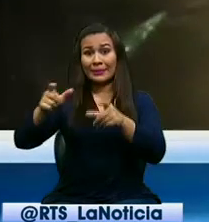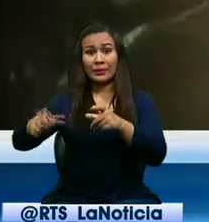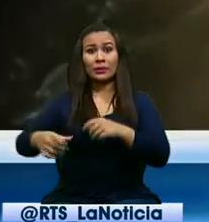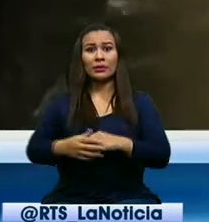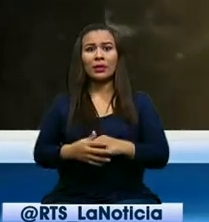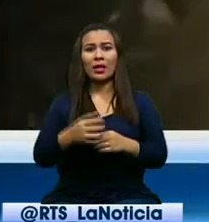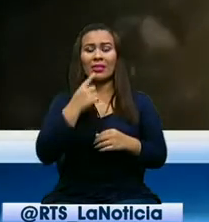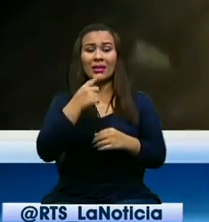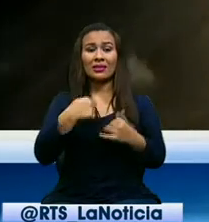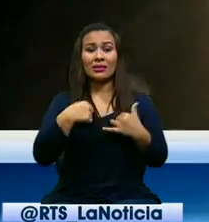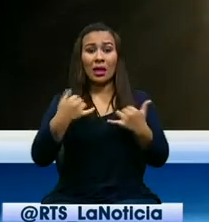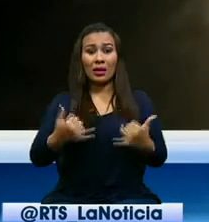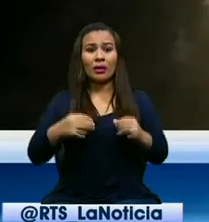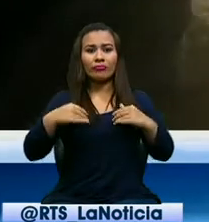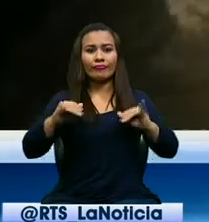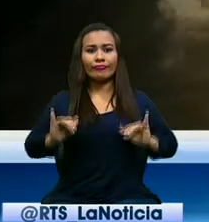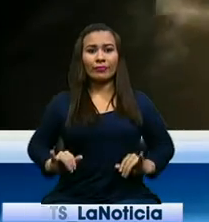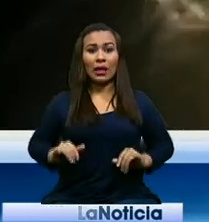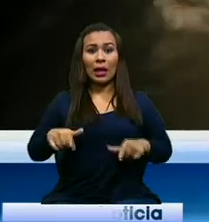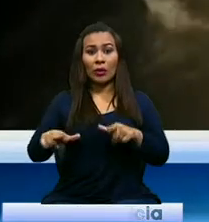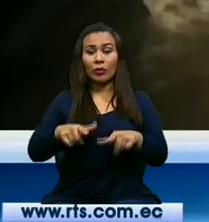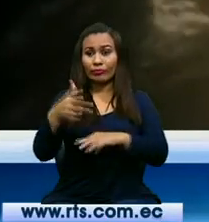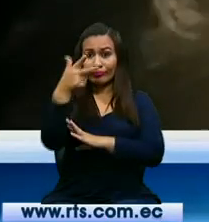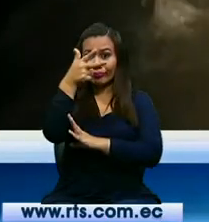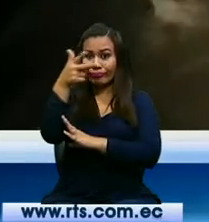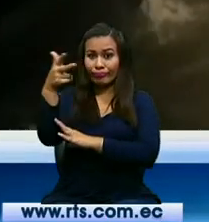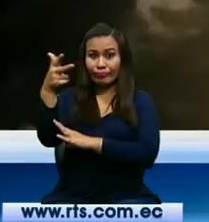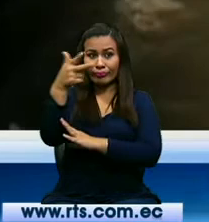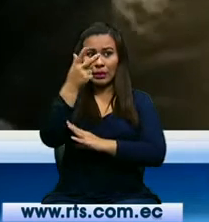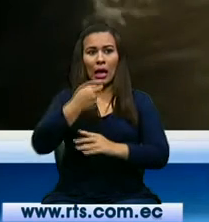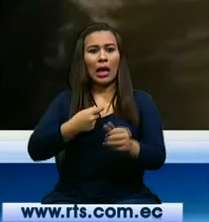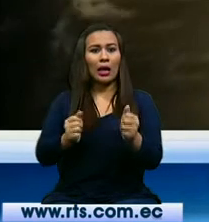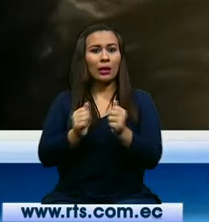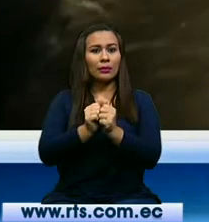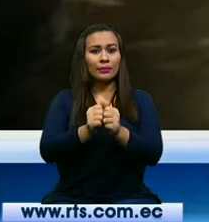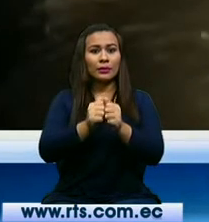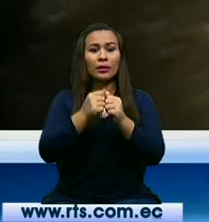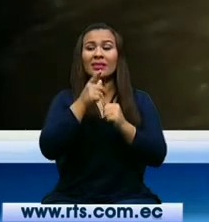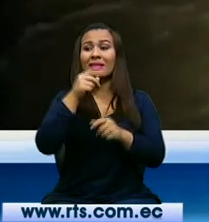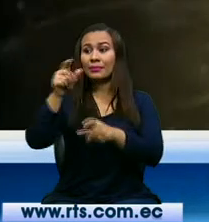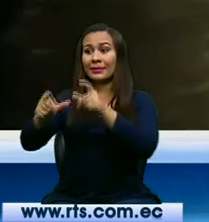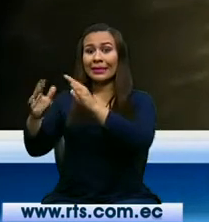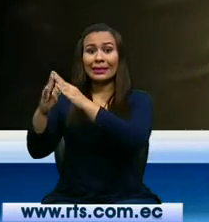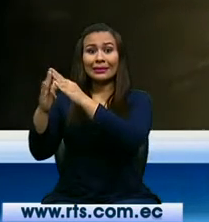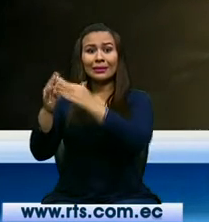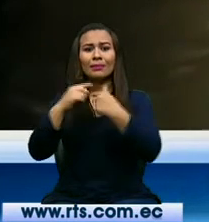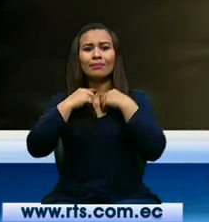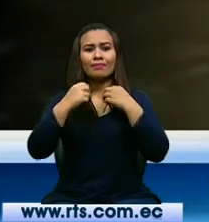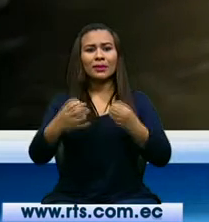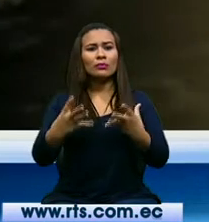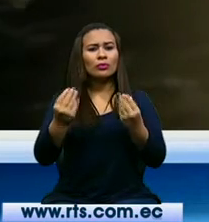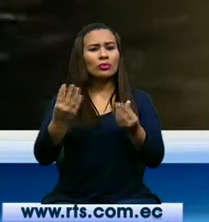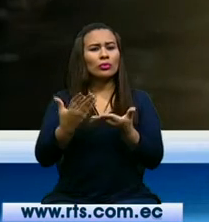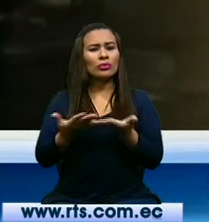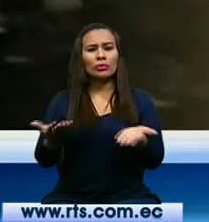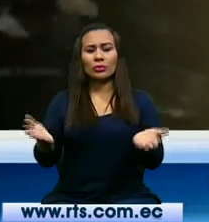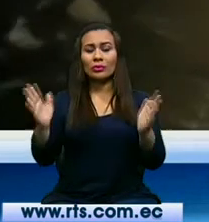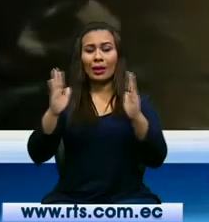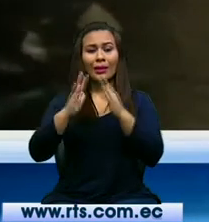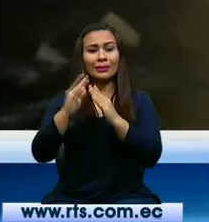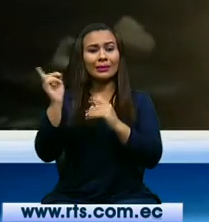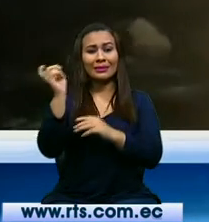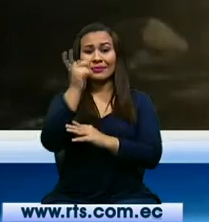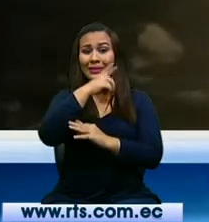vamos a permanecer aquí desde este punto de transmisión, vamos a seguir acompañando a los vecinos que están sufriendo las inclemencias del clima y